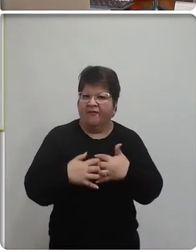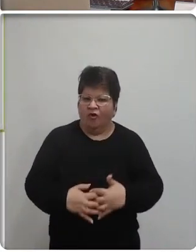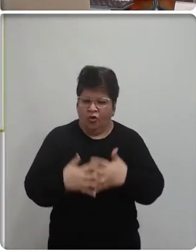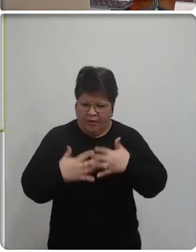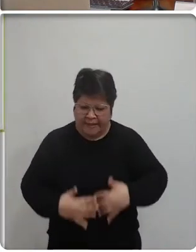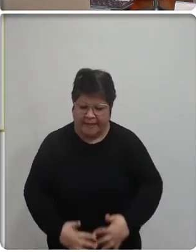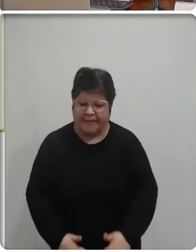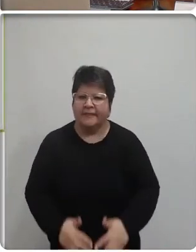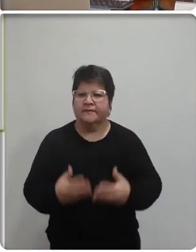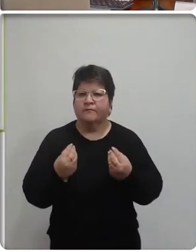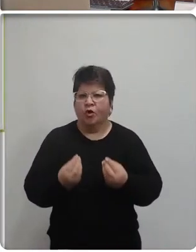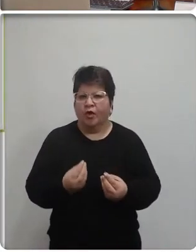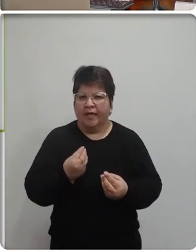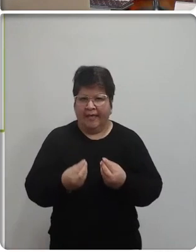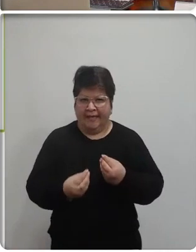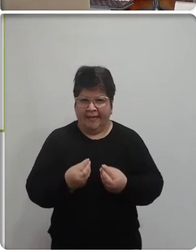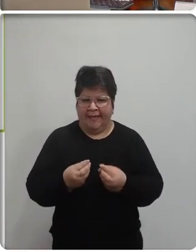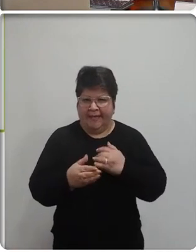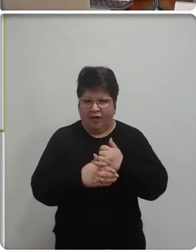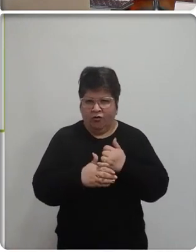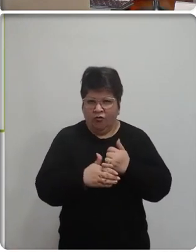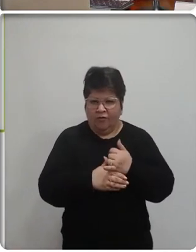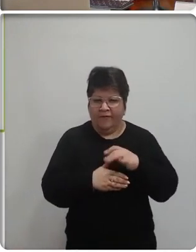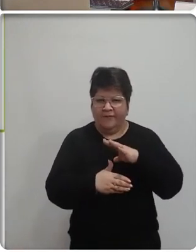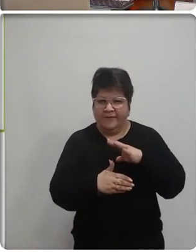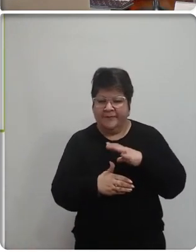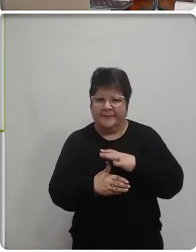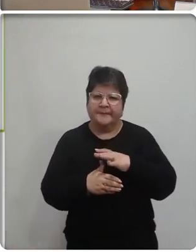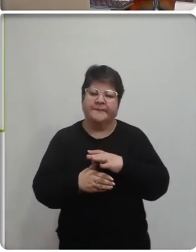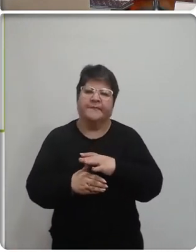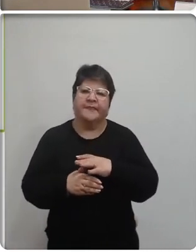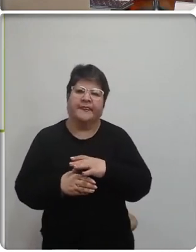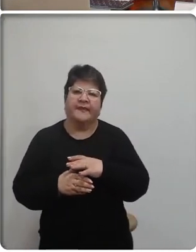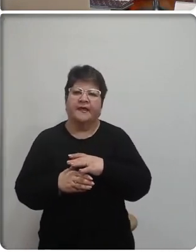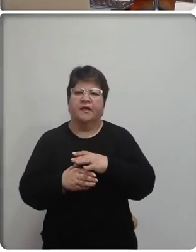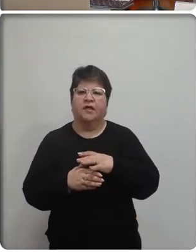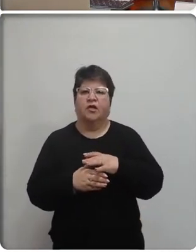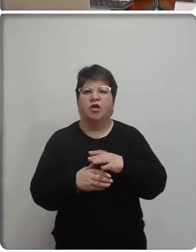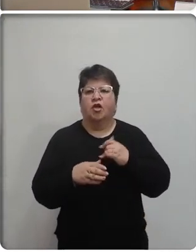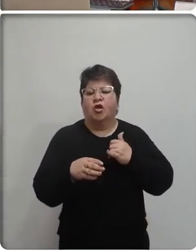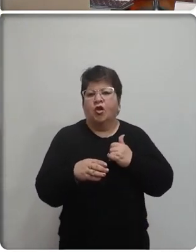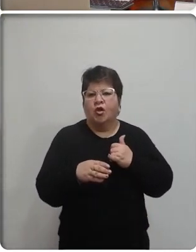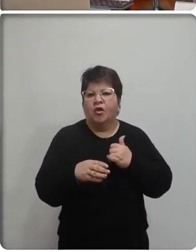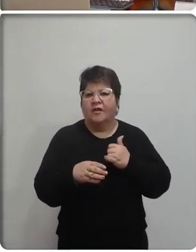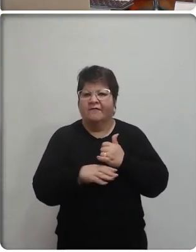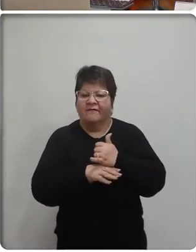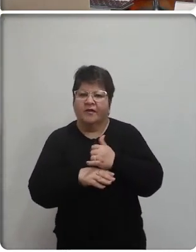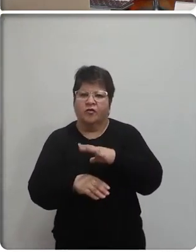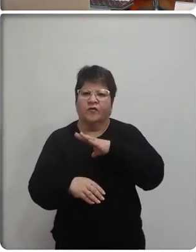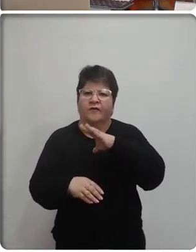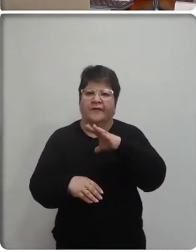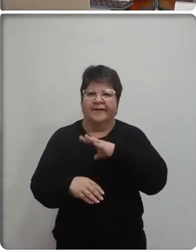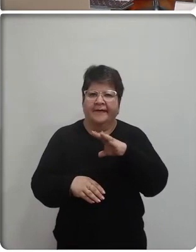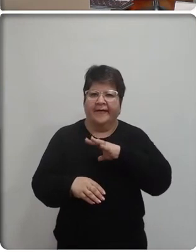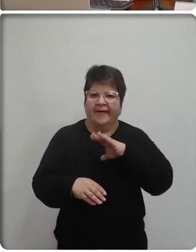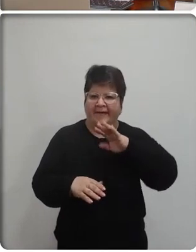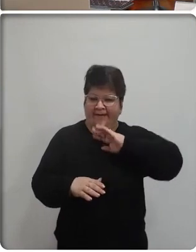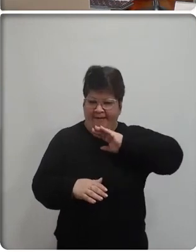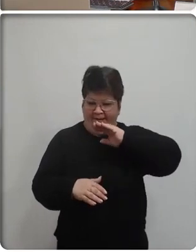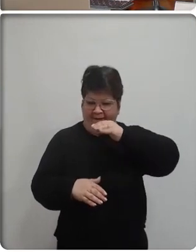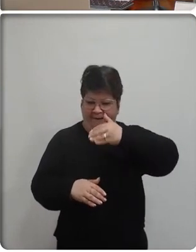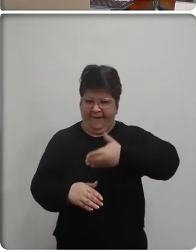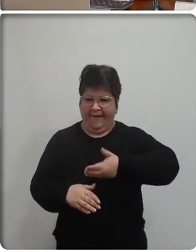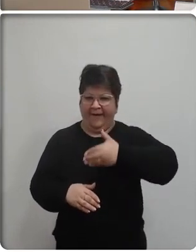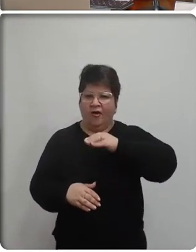de qué errores innatos del metabolismo. Los defectos del primer arco branquial, que en el 90% o más estamos hablando